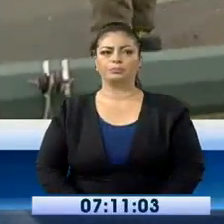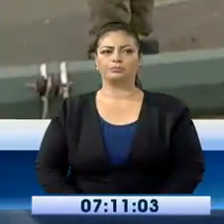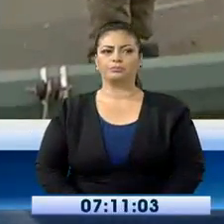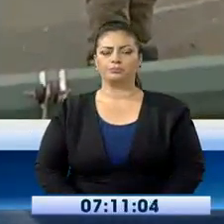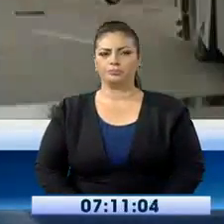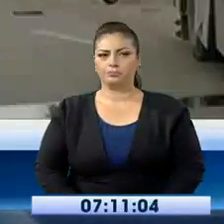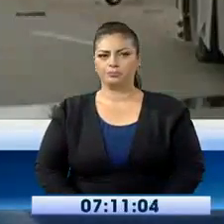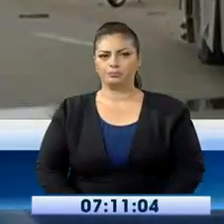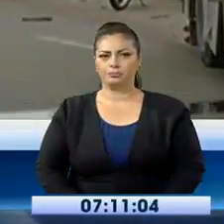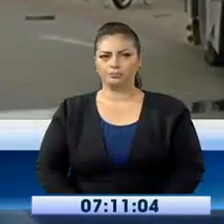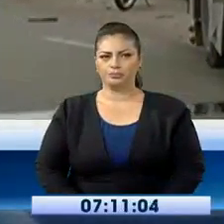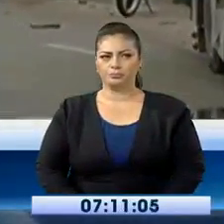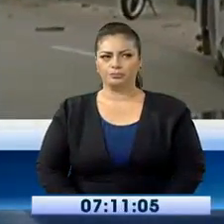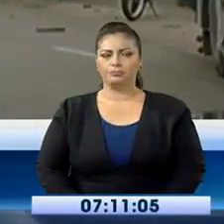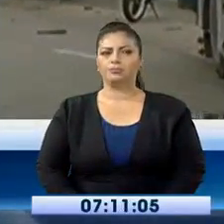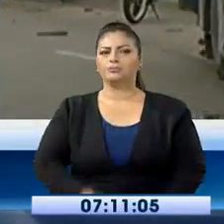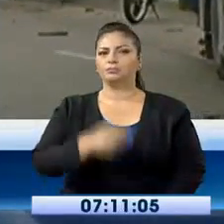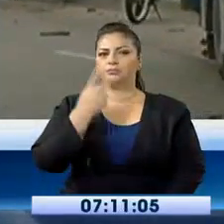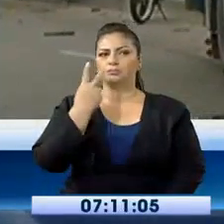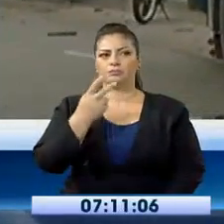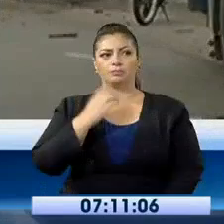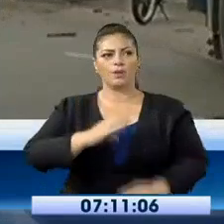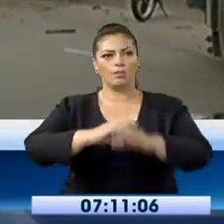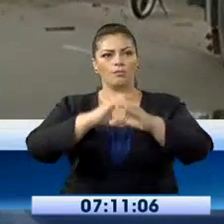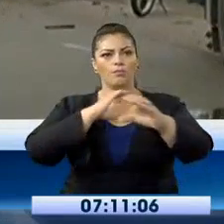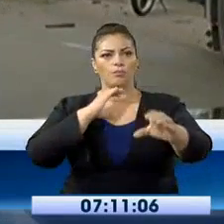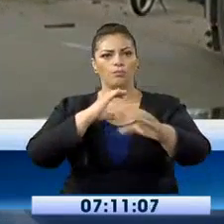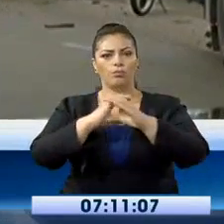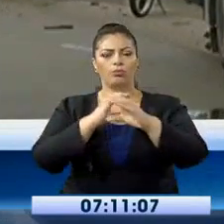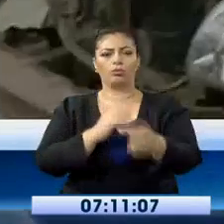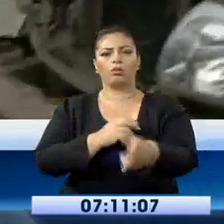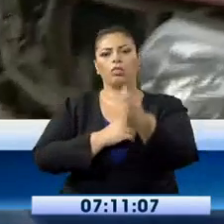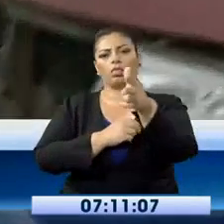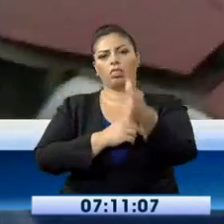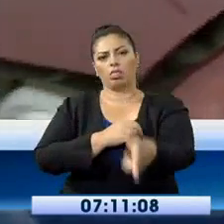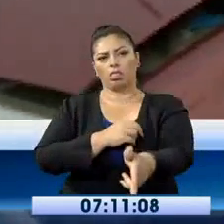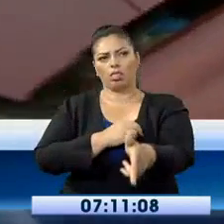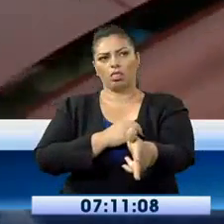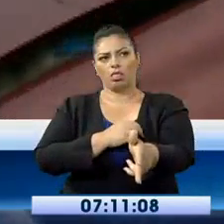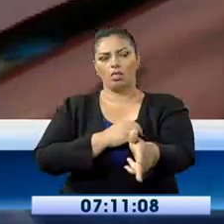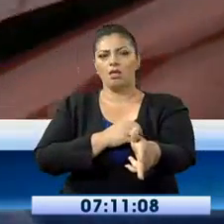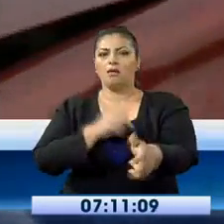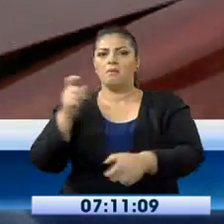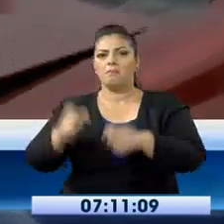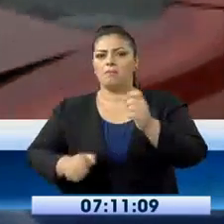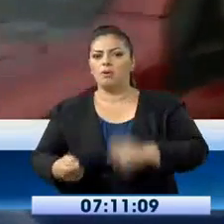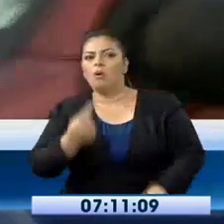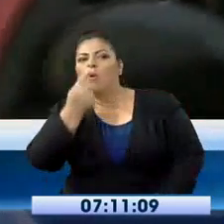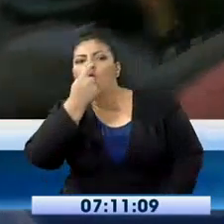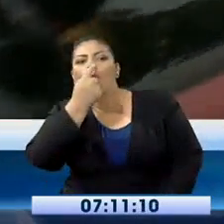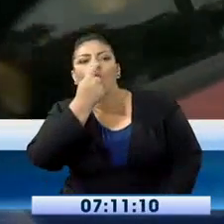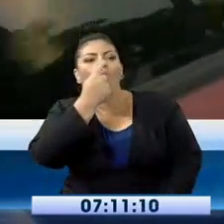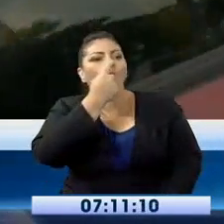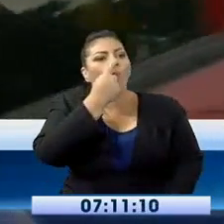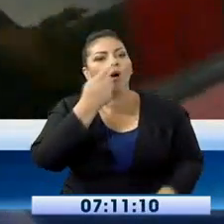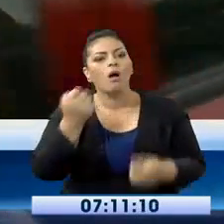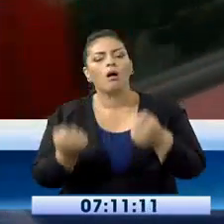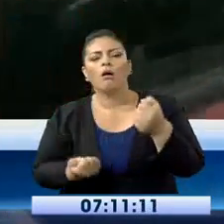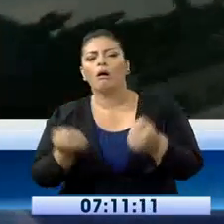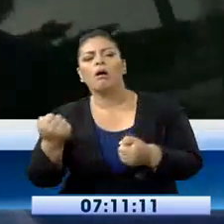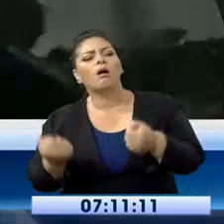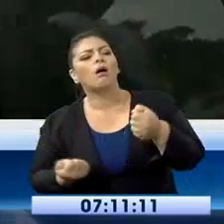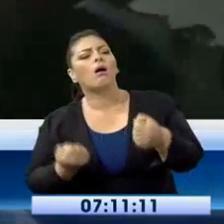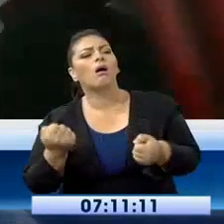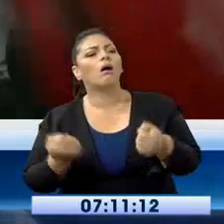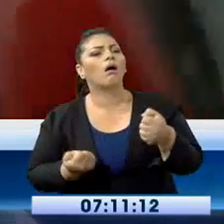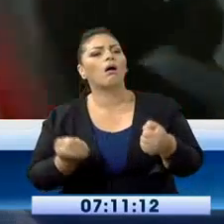de evacuar el autobús, se produjo un choque múltiple. Aparentemente la curiosidad de otros conductores por